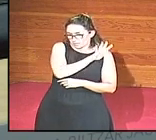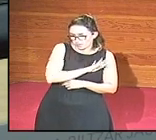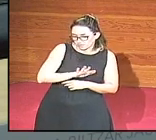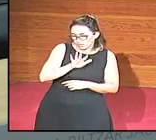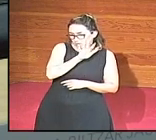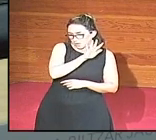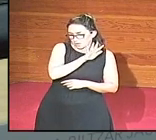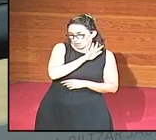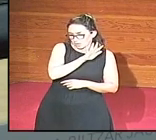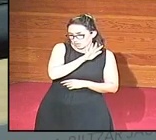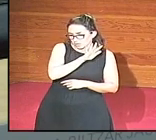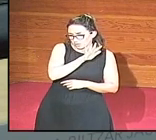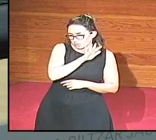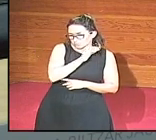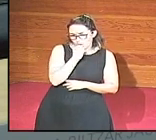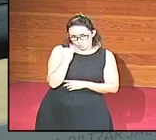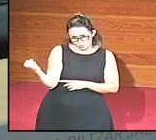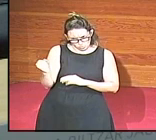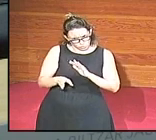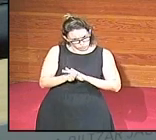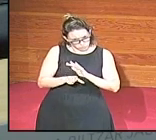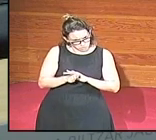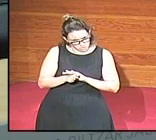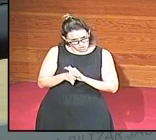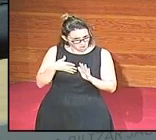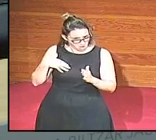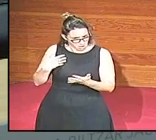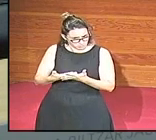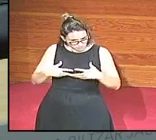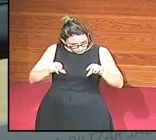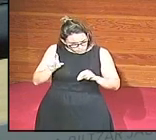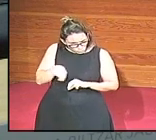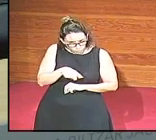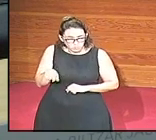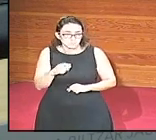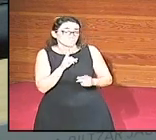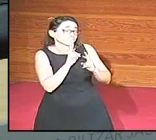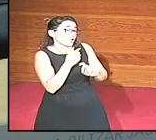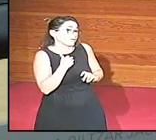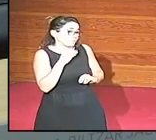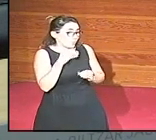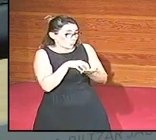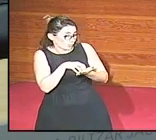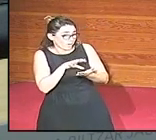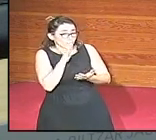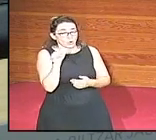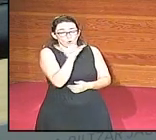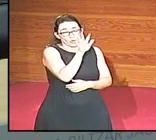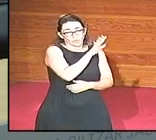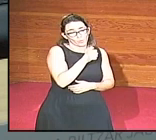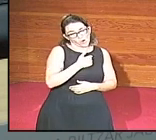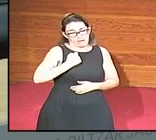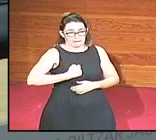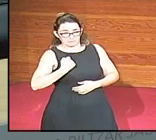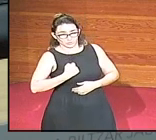va a seguir apoyando hasta el final? Hombre, pues yo tengo mis dudas porque Occidente es caprichoso y a Occidente lo que